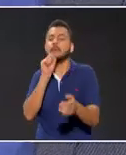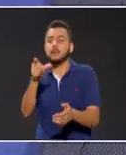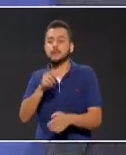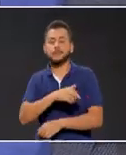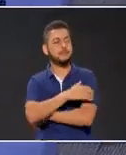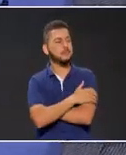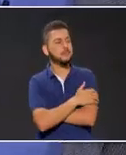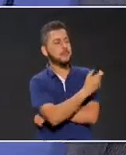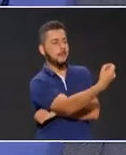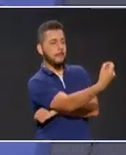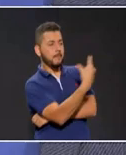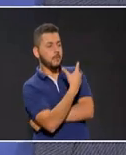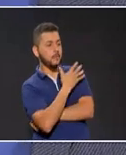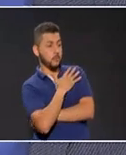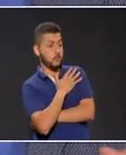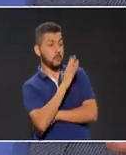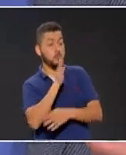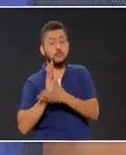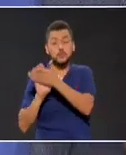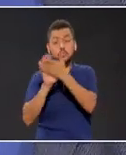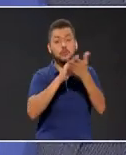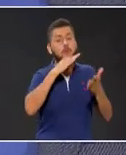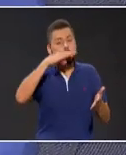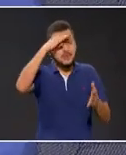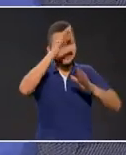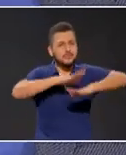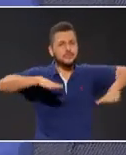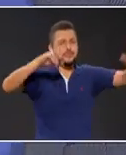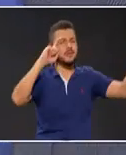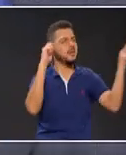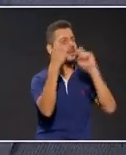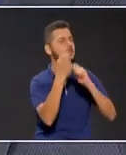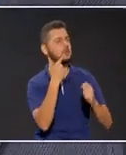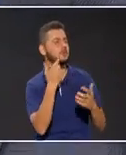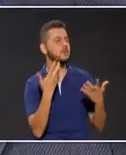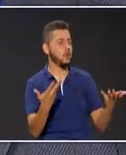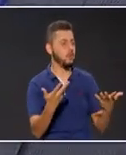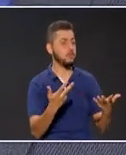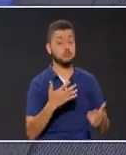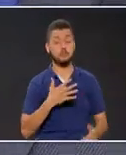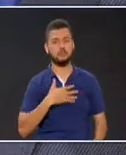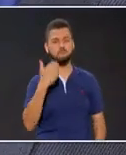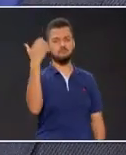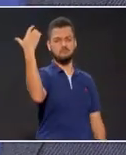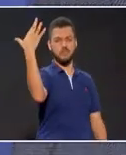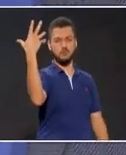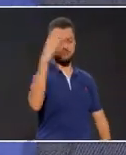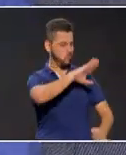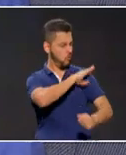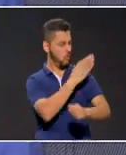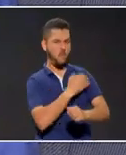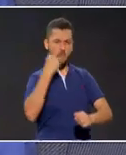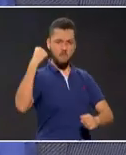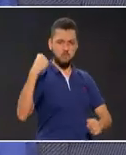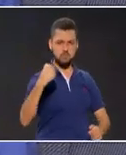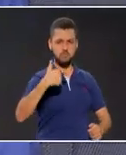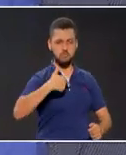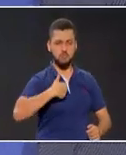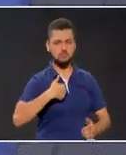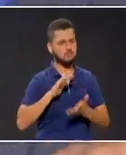Medellín es la combinación de dos estrategias, como ya lo hemos dicho en diferentes ocasiones. La de la mano firme con la autoridad, pero también la del